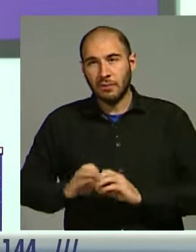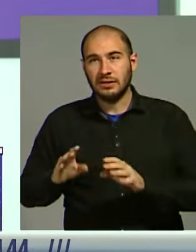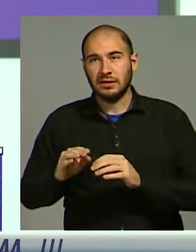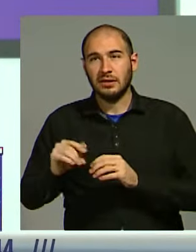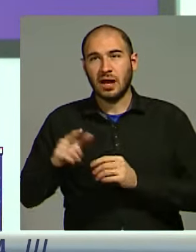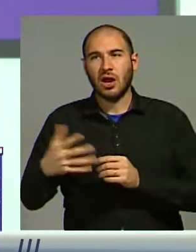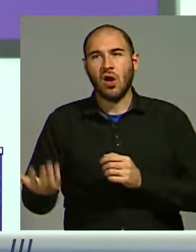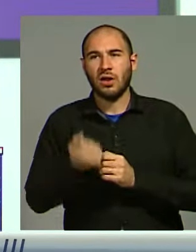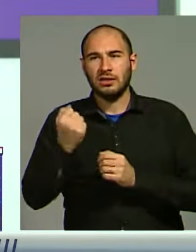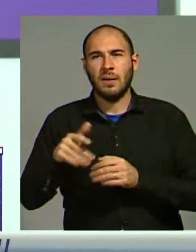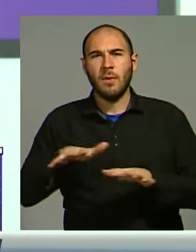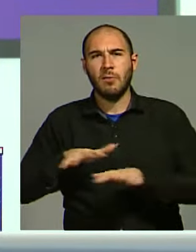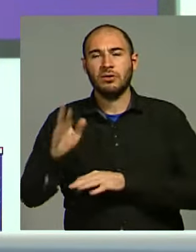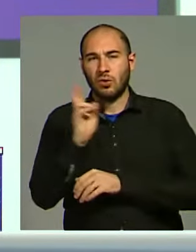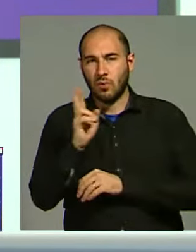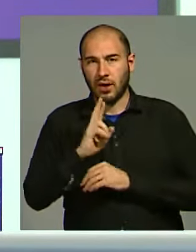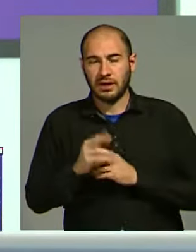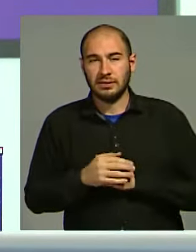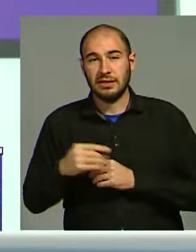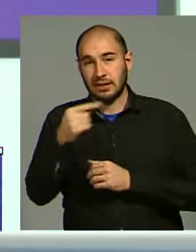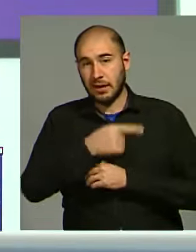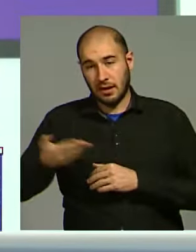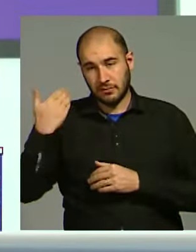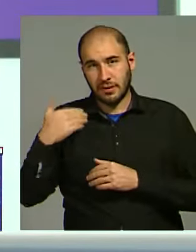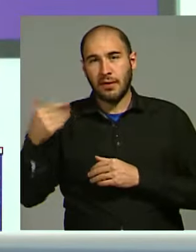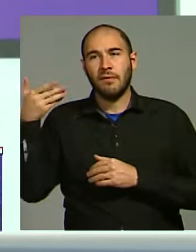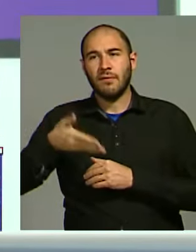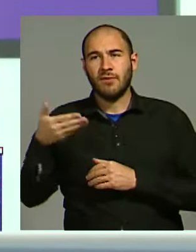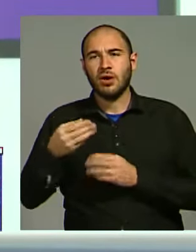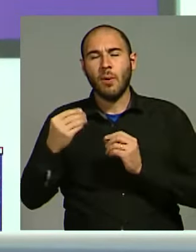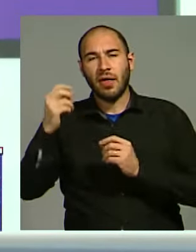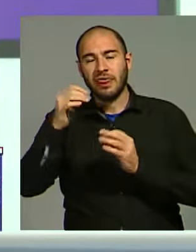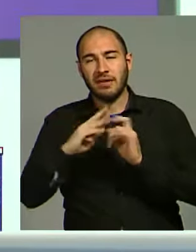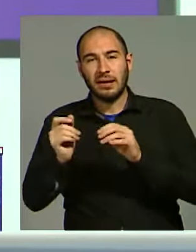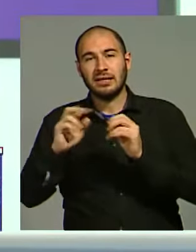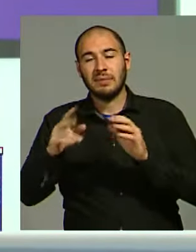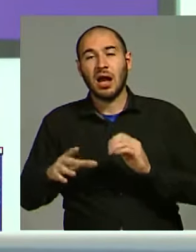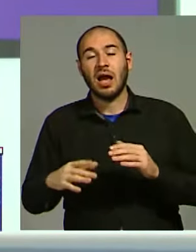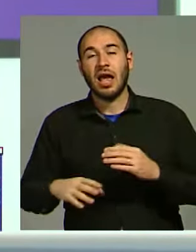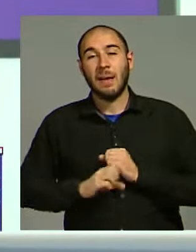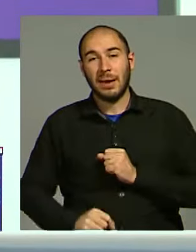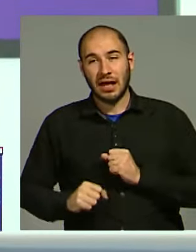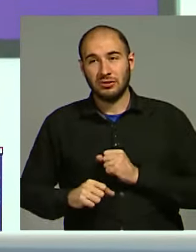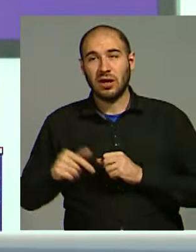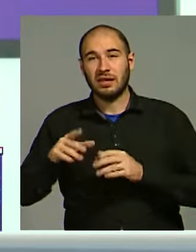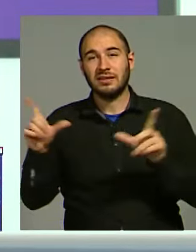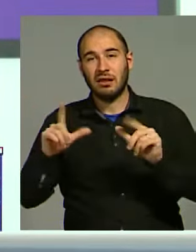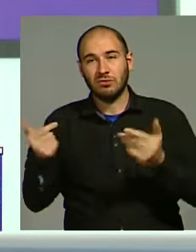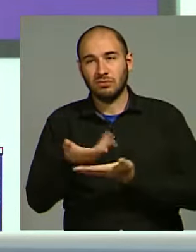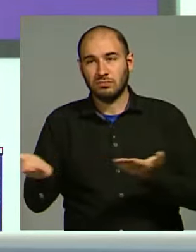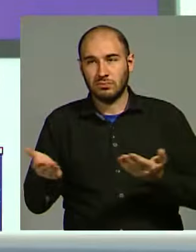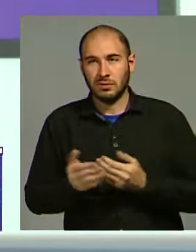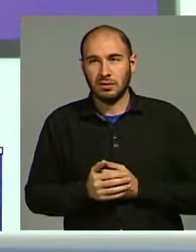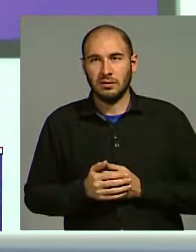de una conquista que ha tenido el movimiento de mujeres. Uh-huh. En las últimas semanas hemos asistido a cómo este debate sobre la interrupción legal del embarazo llegó a la televisión